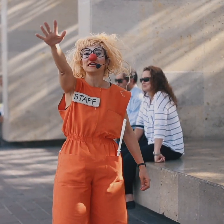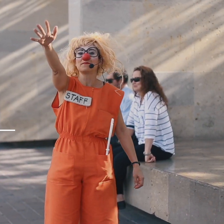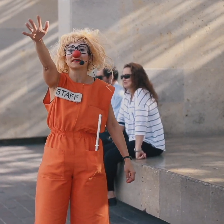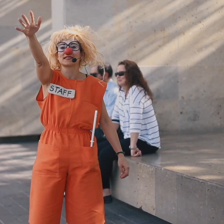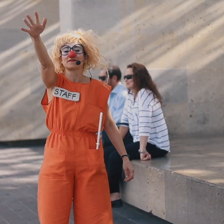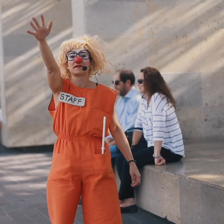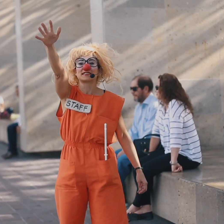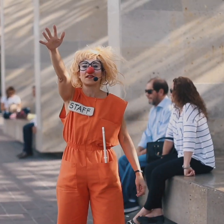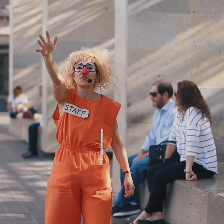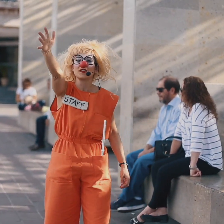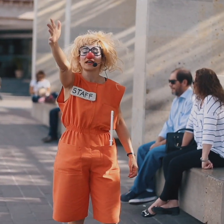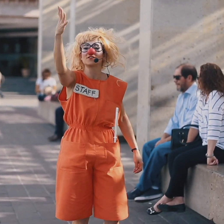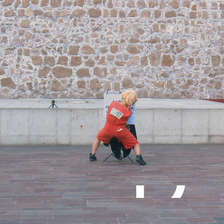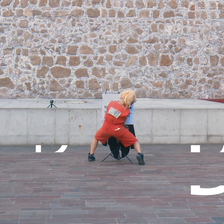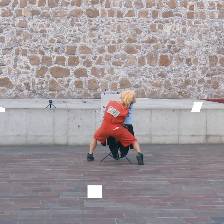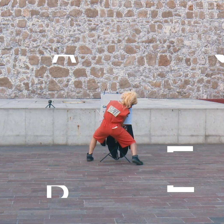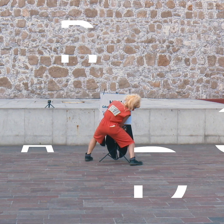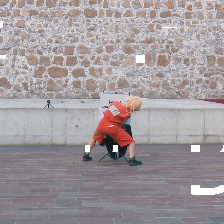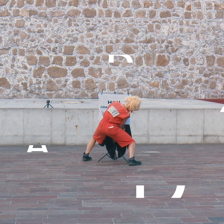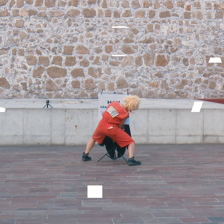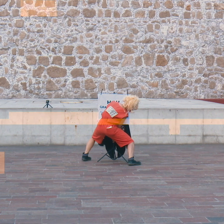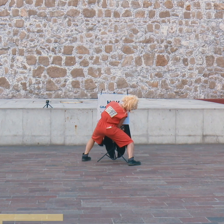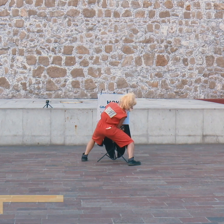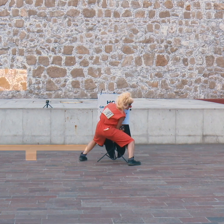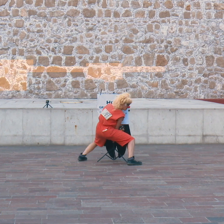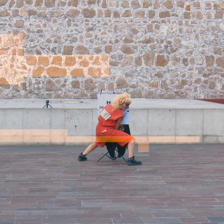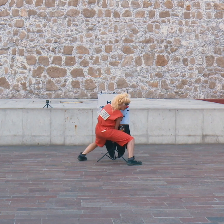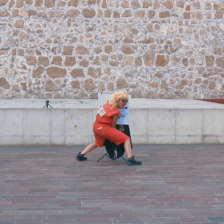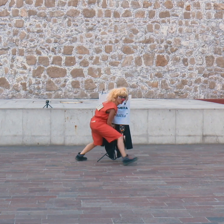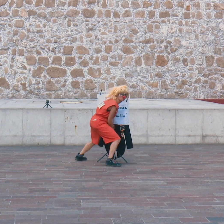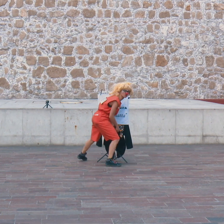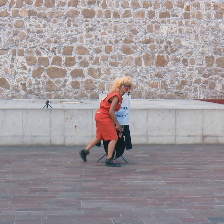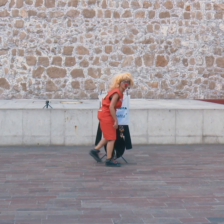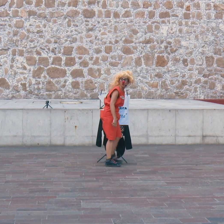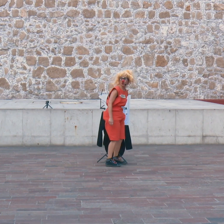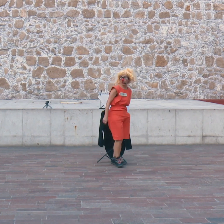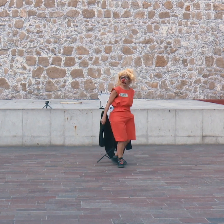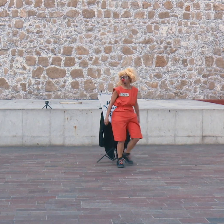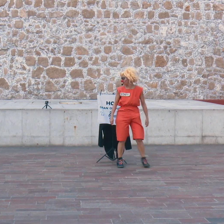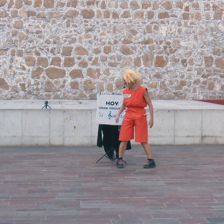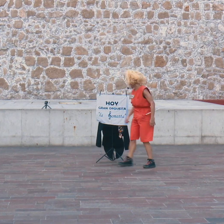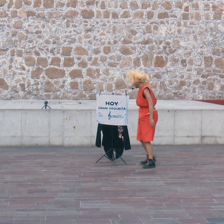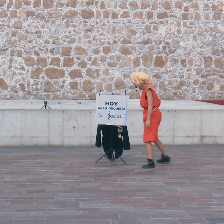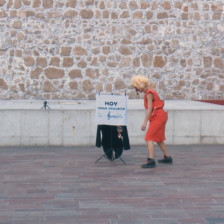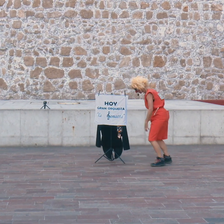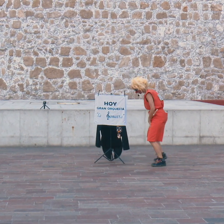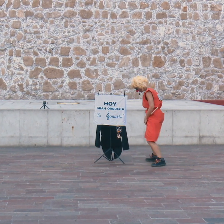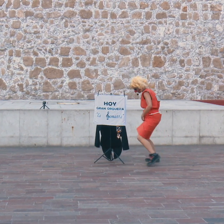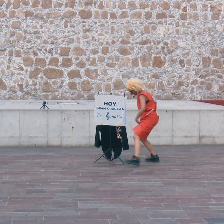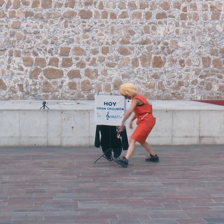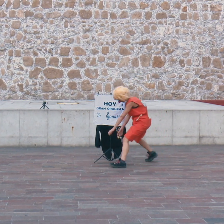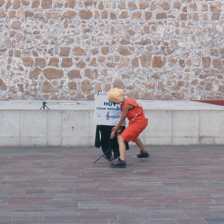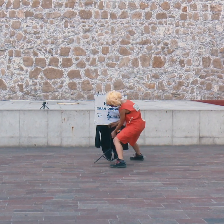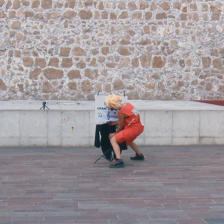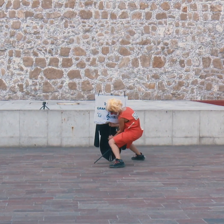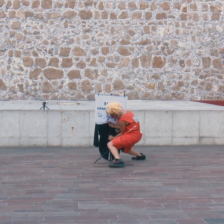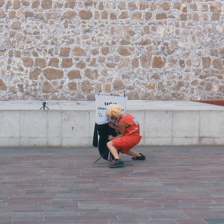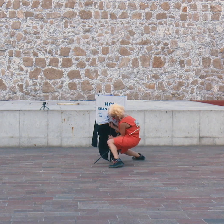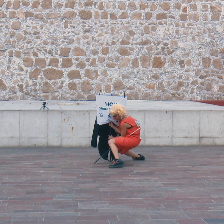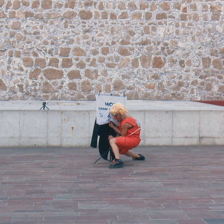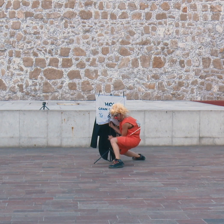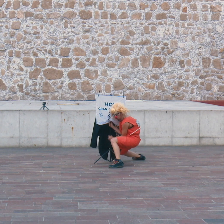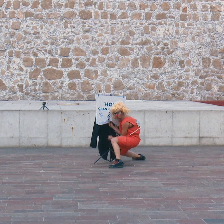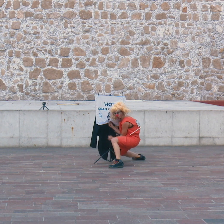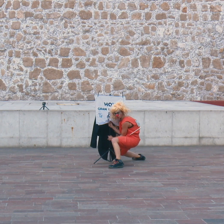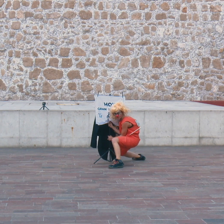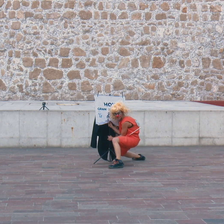ensamblar distintos tipos de códigos y de universos, ¿no? Por ejemplo, el mundo objetal también